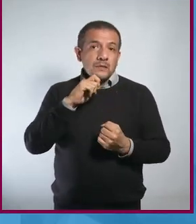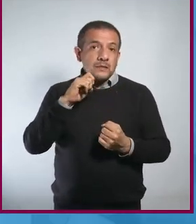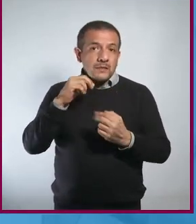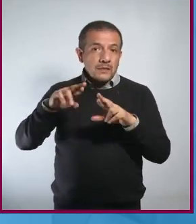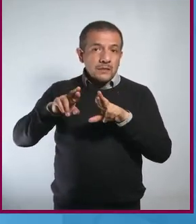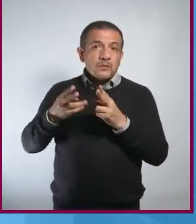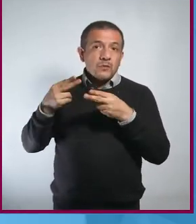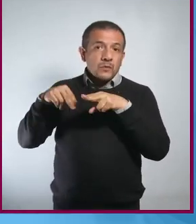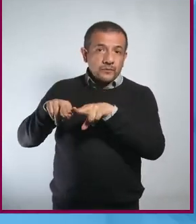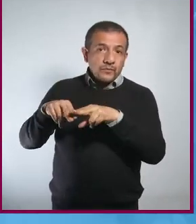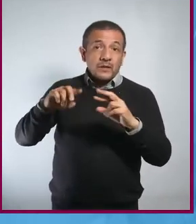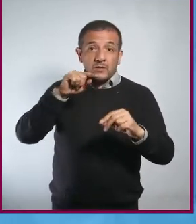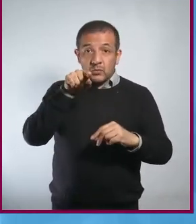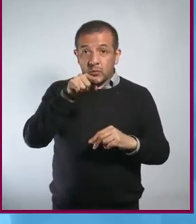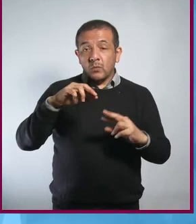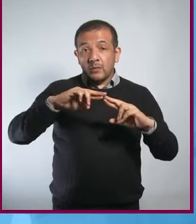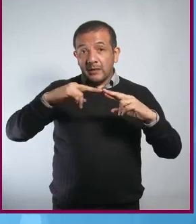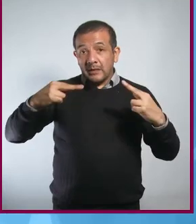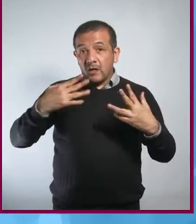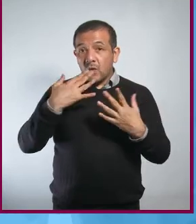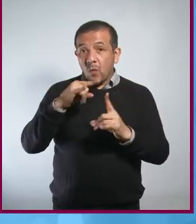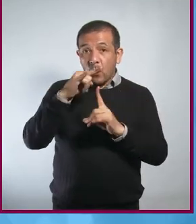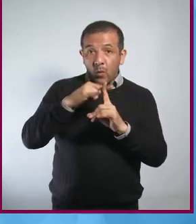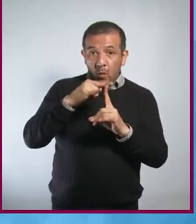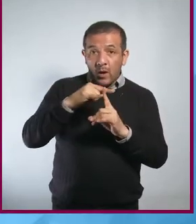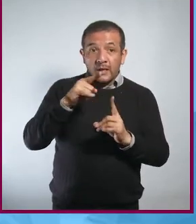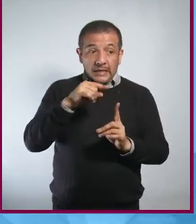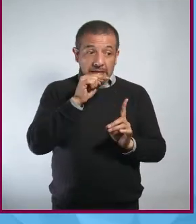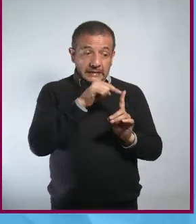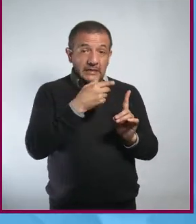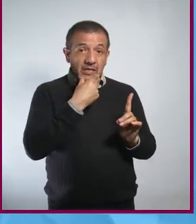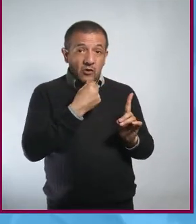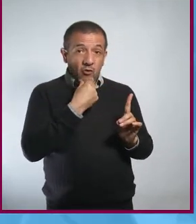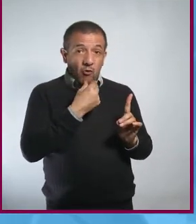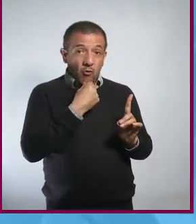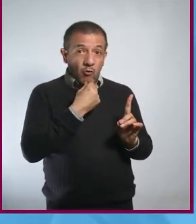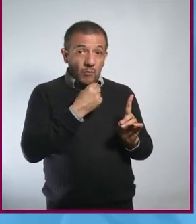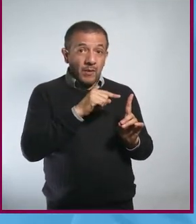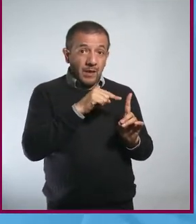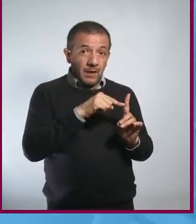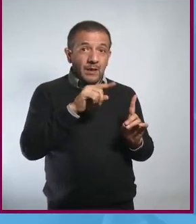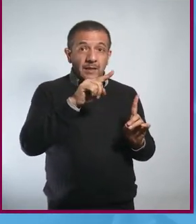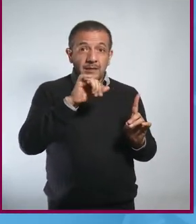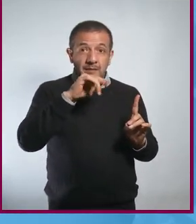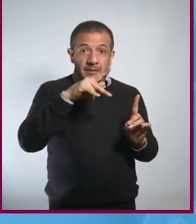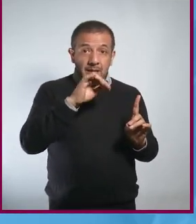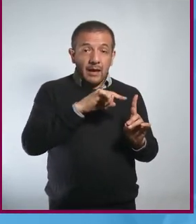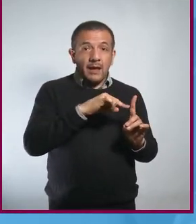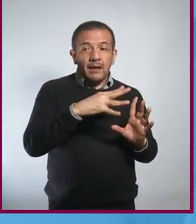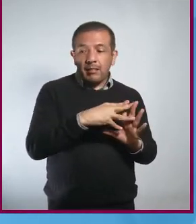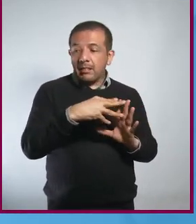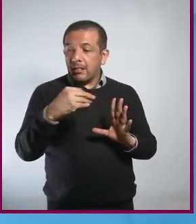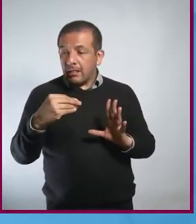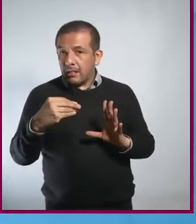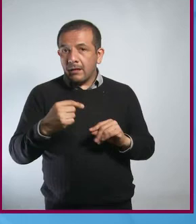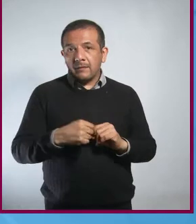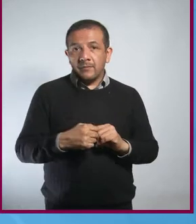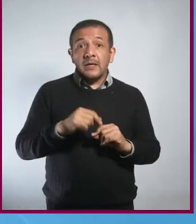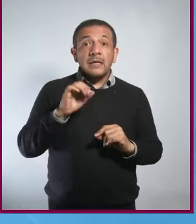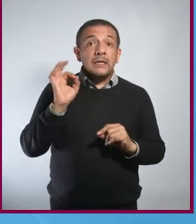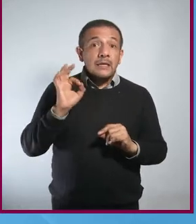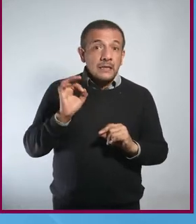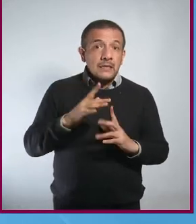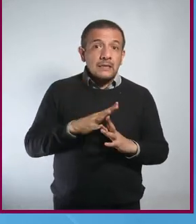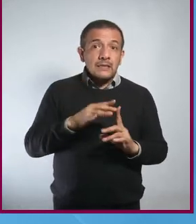tienes relaciones sexuales sin protección con un hombre que está infectado con el virus Zika, puedes adquirir la enfermedad aun si tu